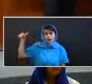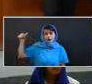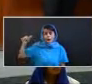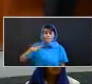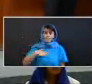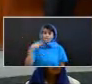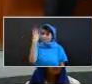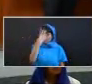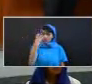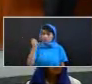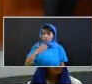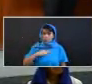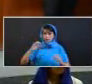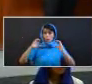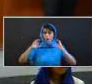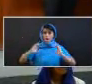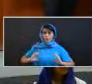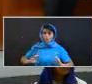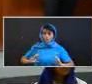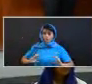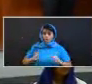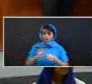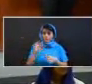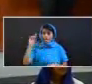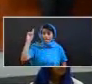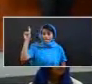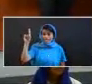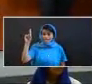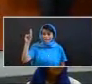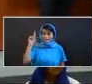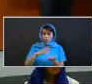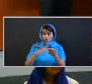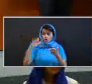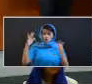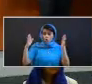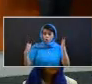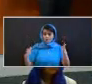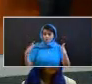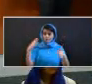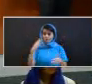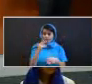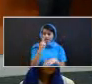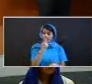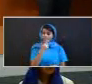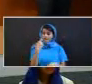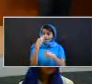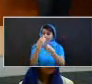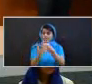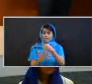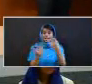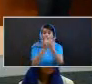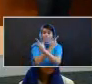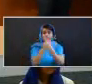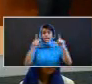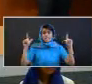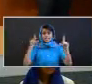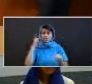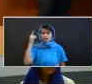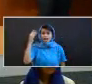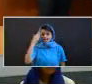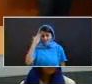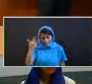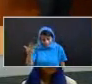espíritu y mi cuerpo de esa gloriosa sangre y me libres, Señor.